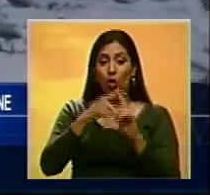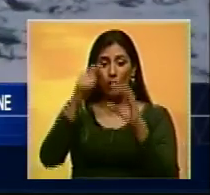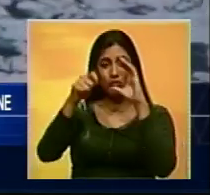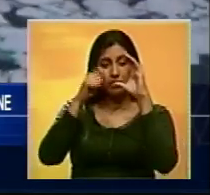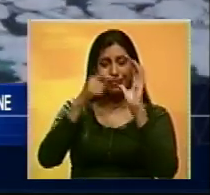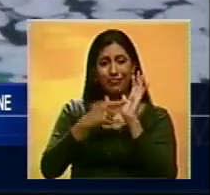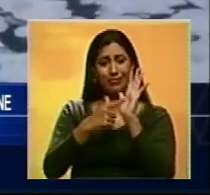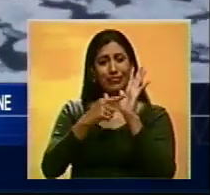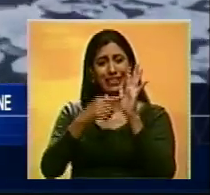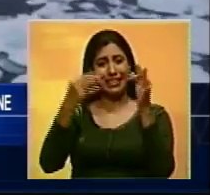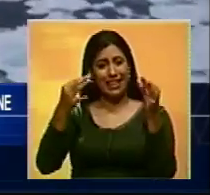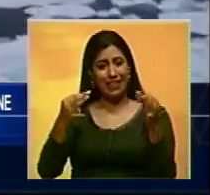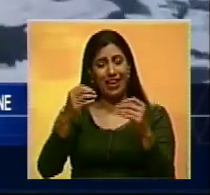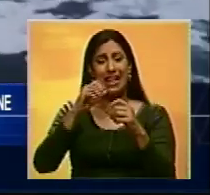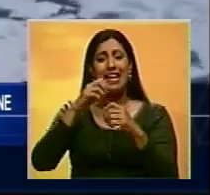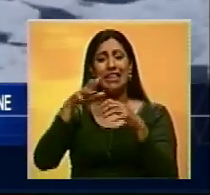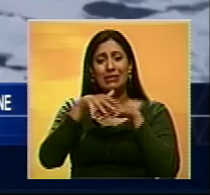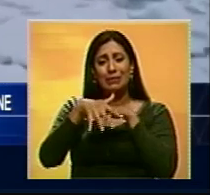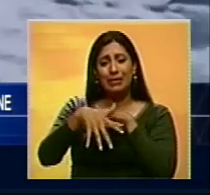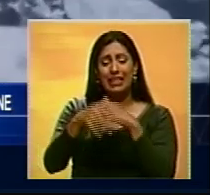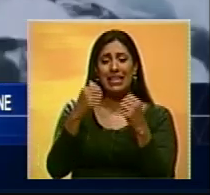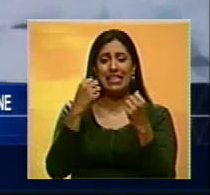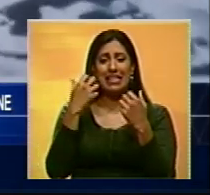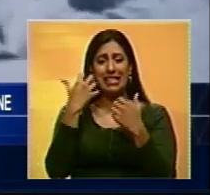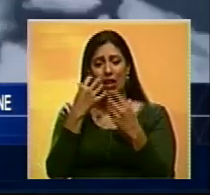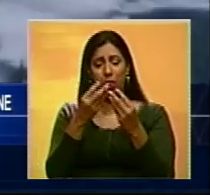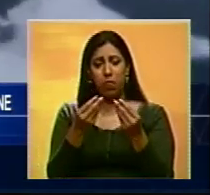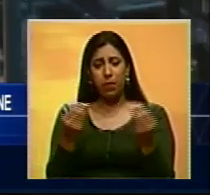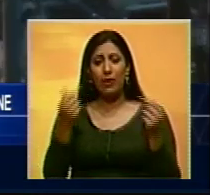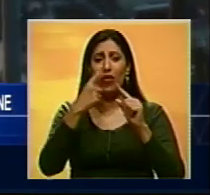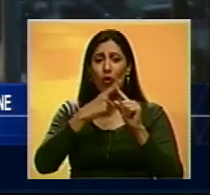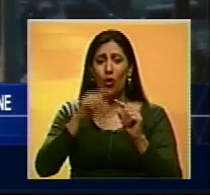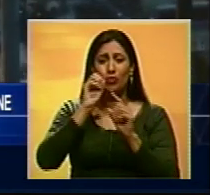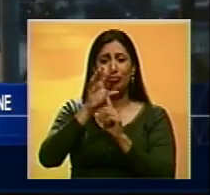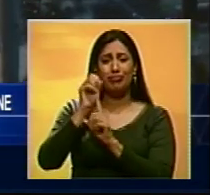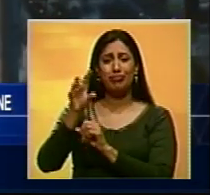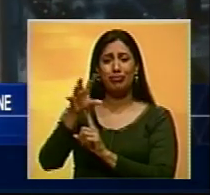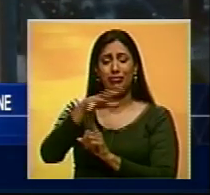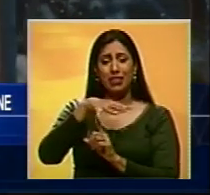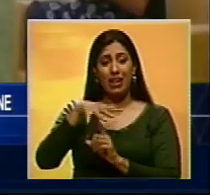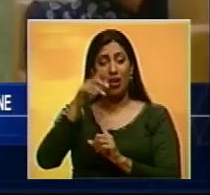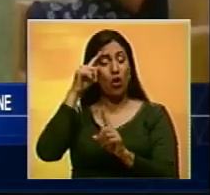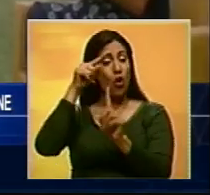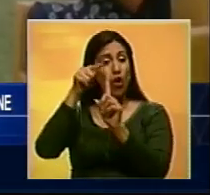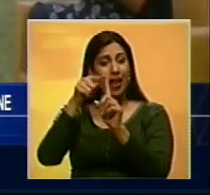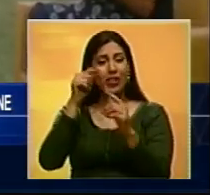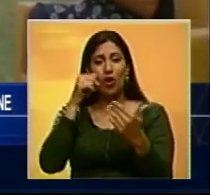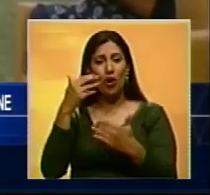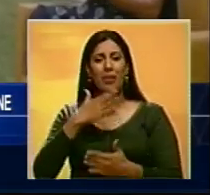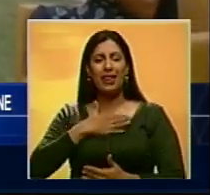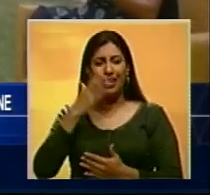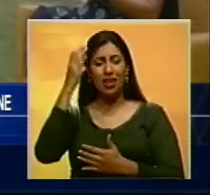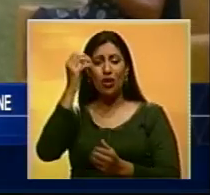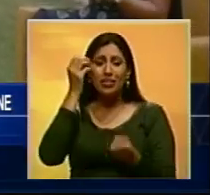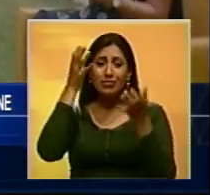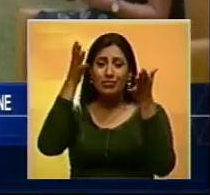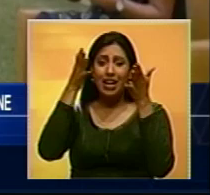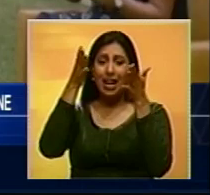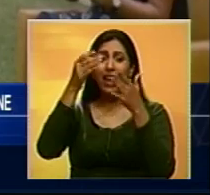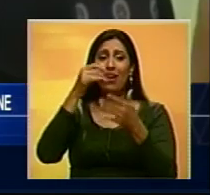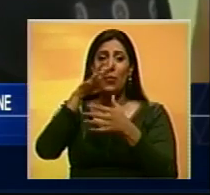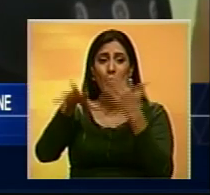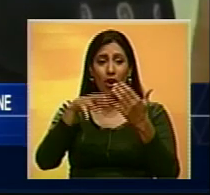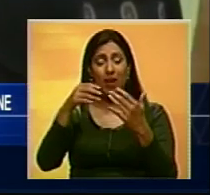film muestra imágenes de glaciares derretidos, inundaciones y contaminación. El objetivo de DiCaprio es crear conciencia respecto